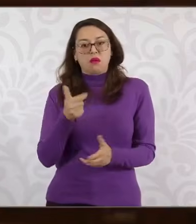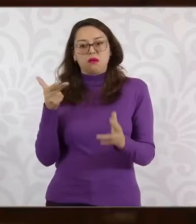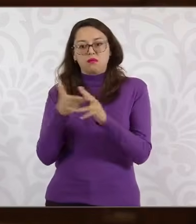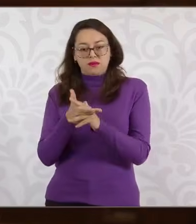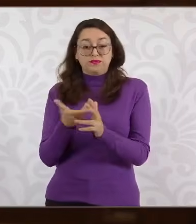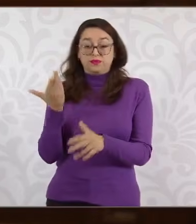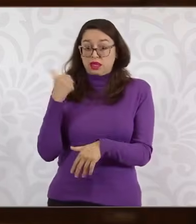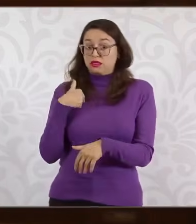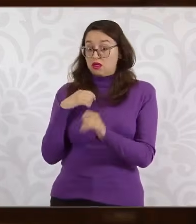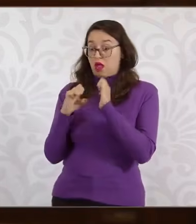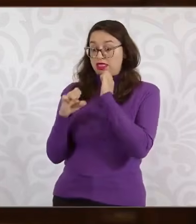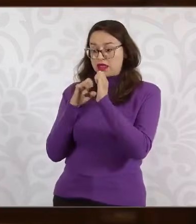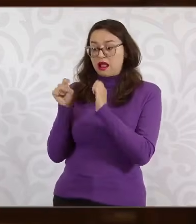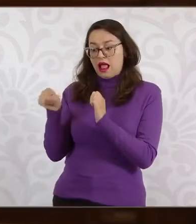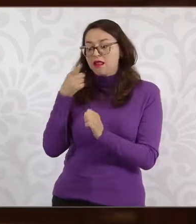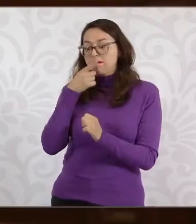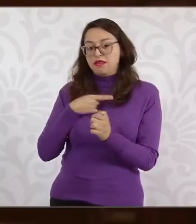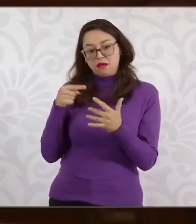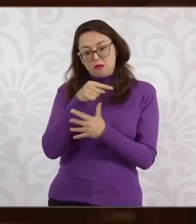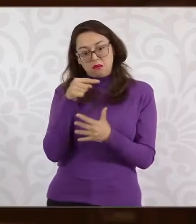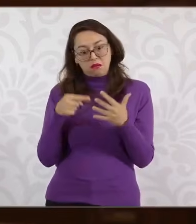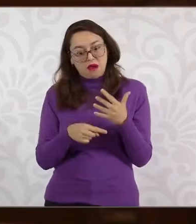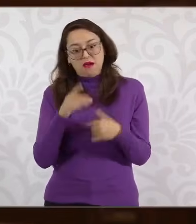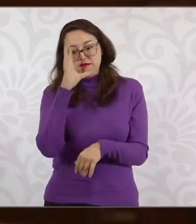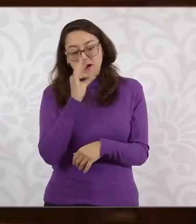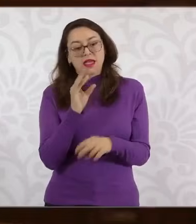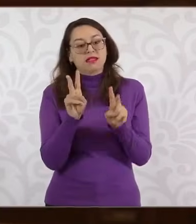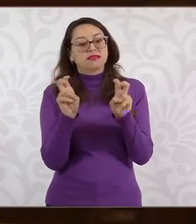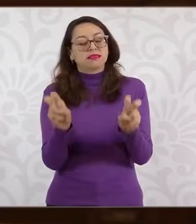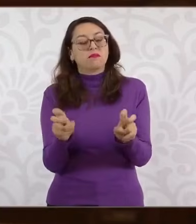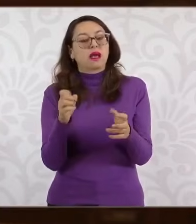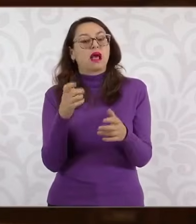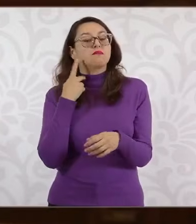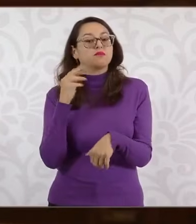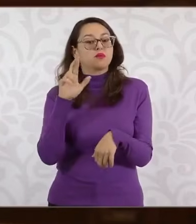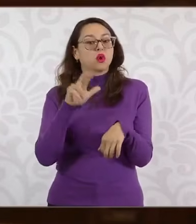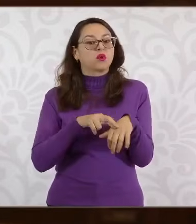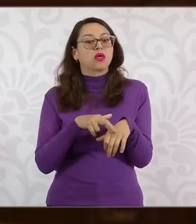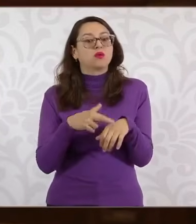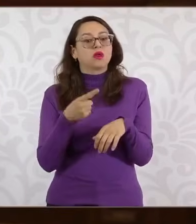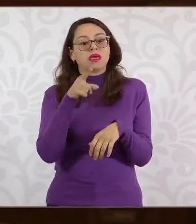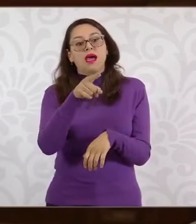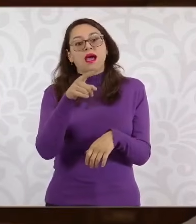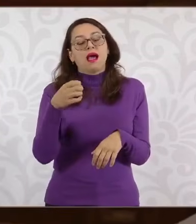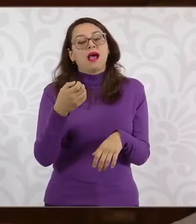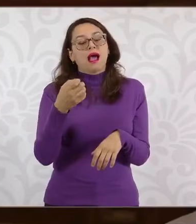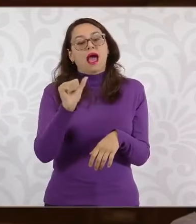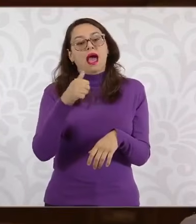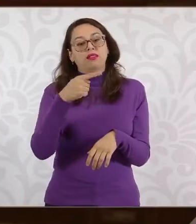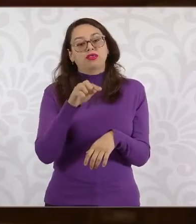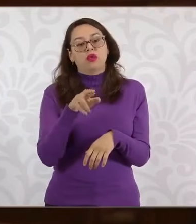nos hablaba de varias cuestiones irregulares que hay, por ejemplo, en la Procuraduría Estatal, encabezada por Antonio López, a